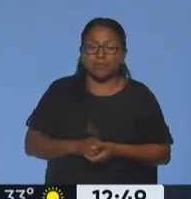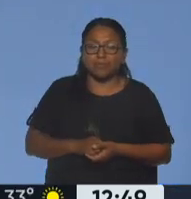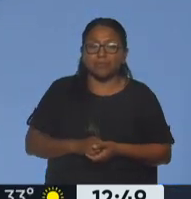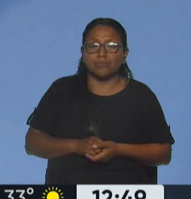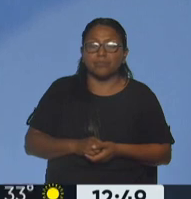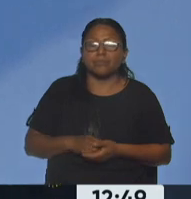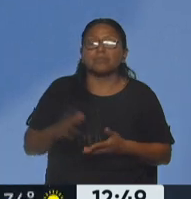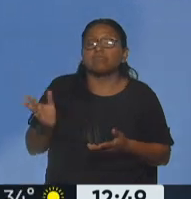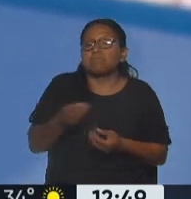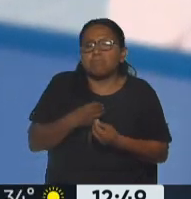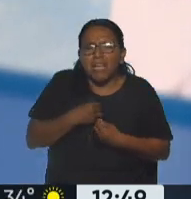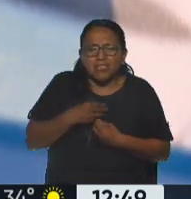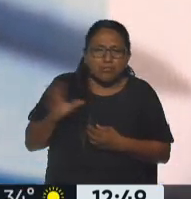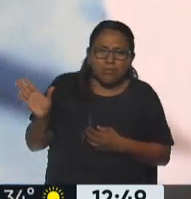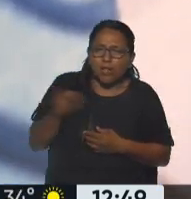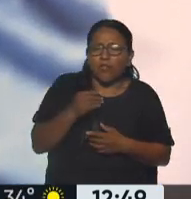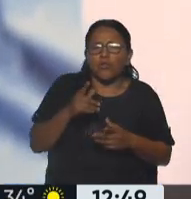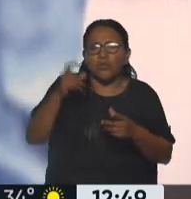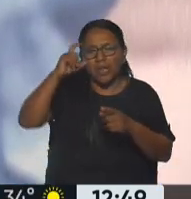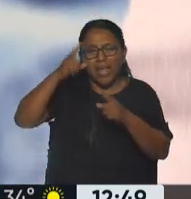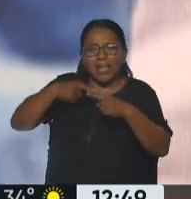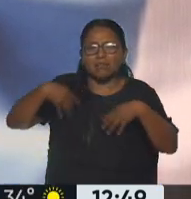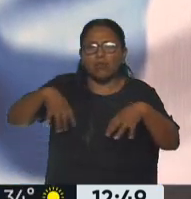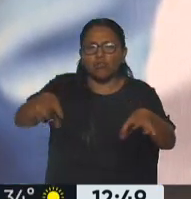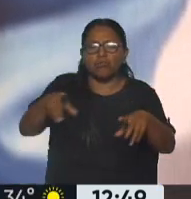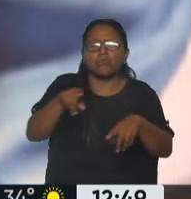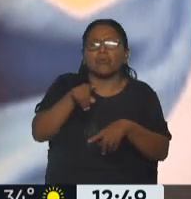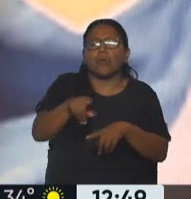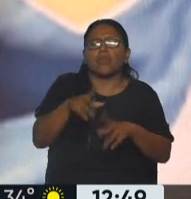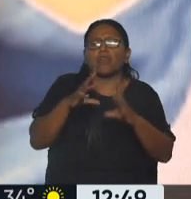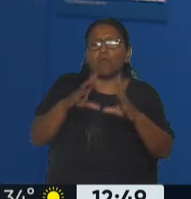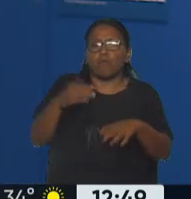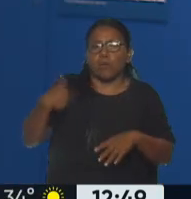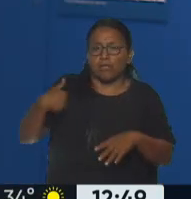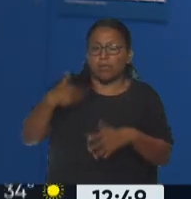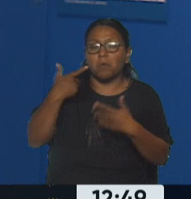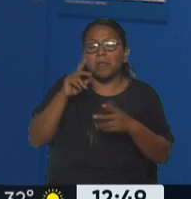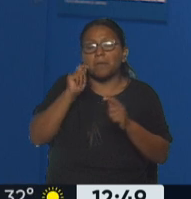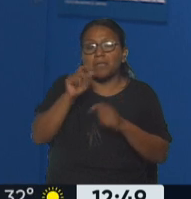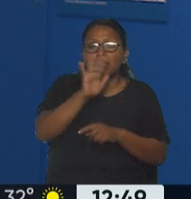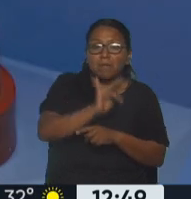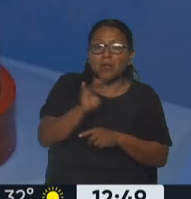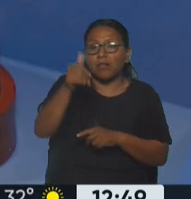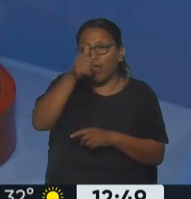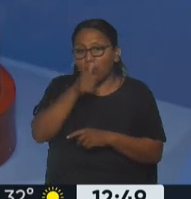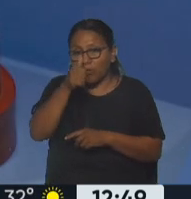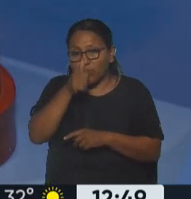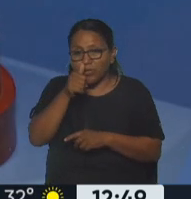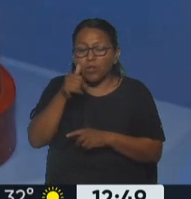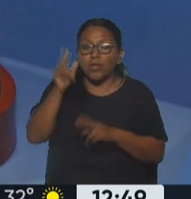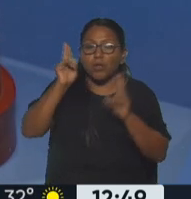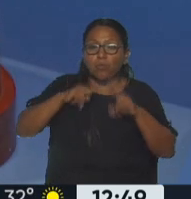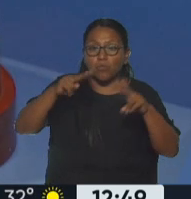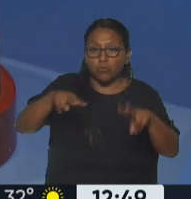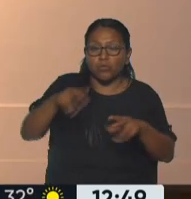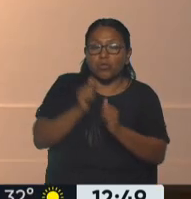Pasión de Multitudes es una exposición sobre la historia del fútbol argentino que se puede visitar de miércoles a domingo en el Museo